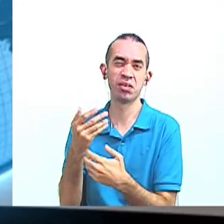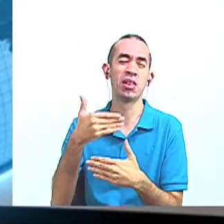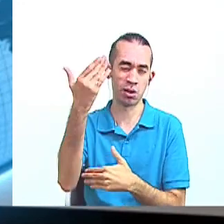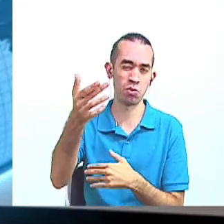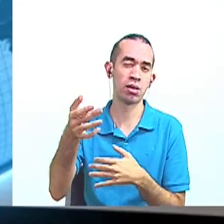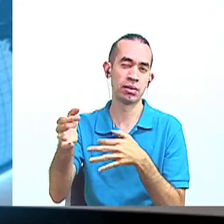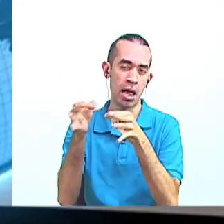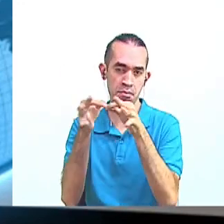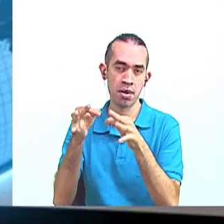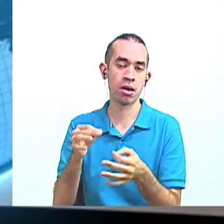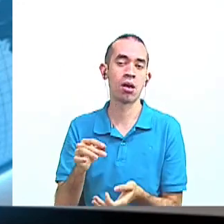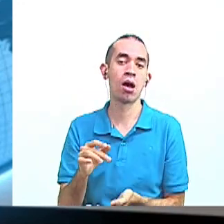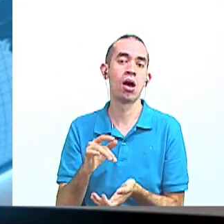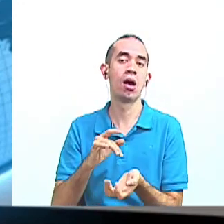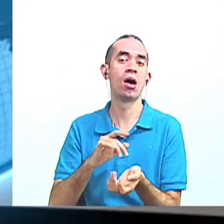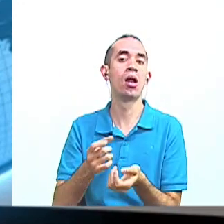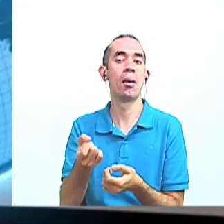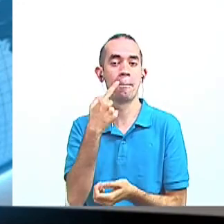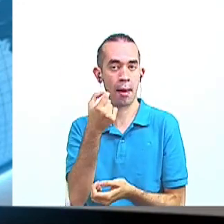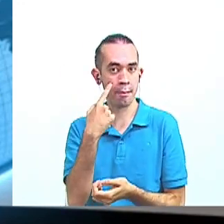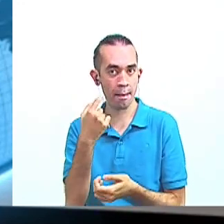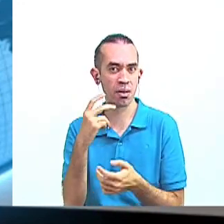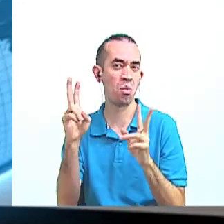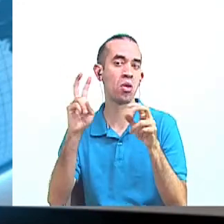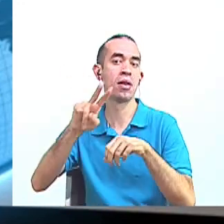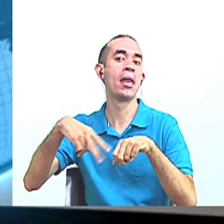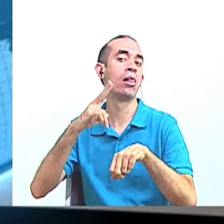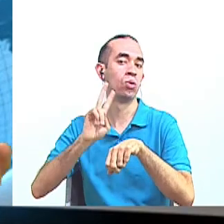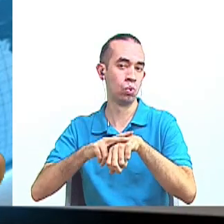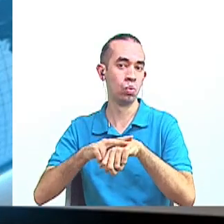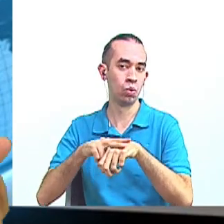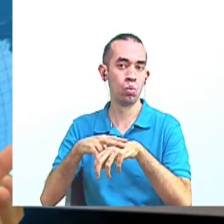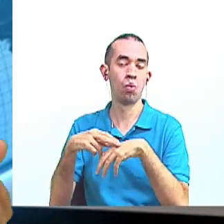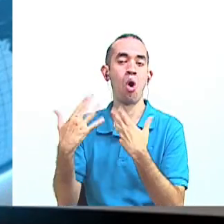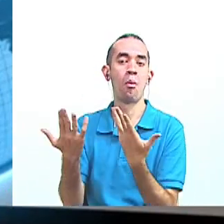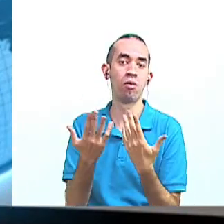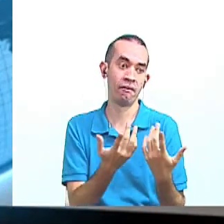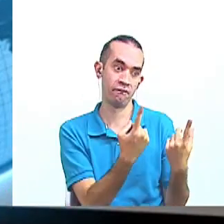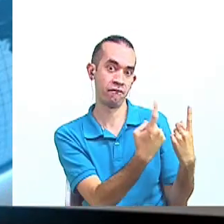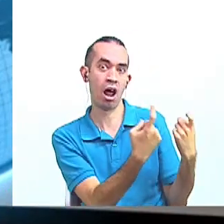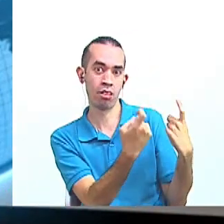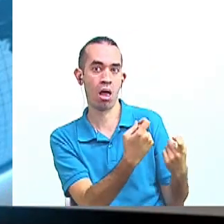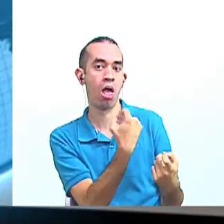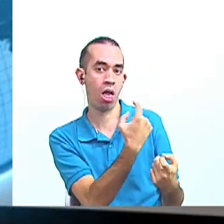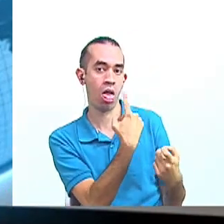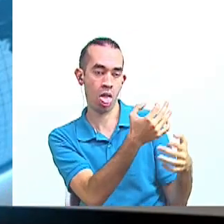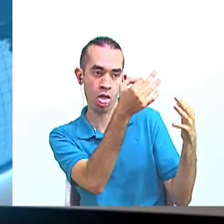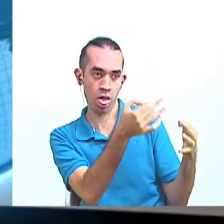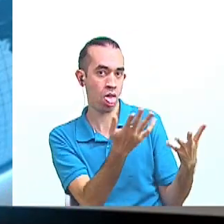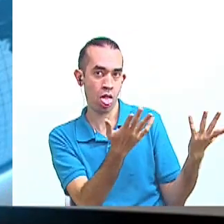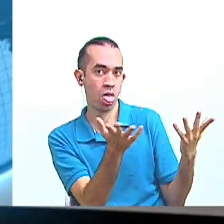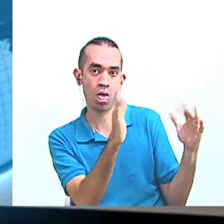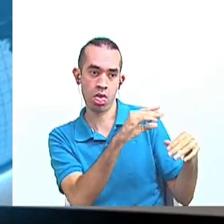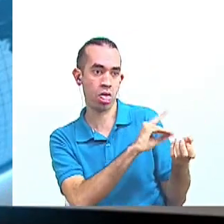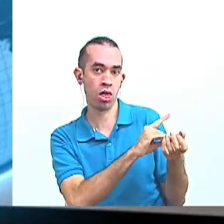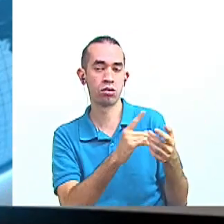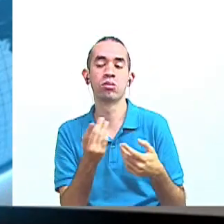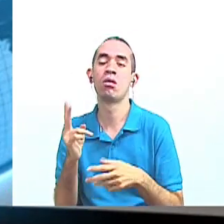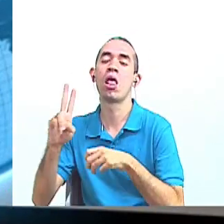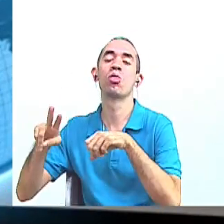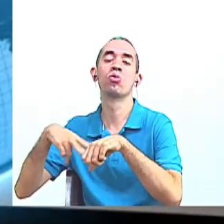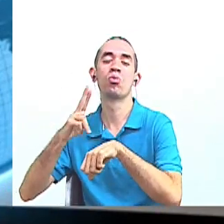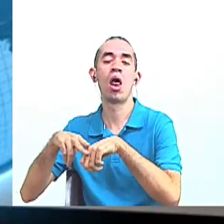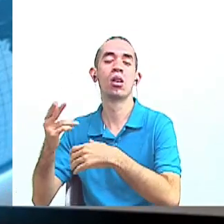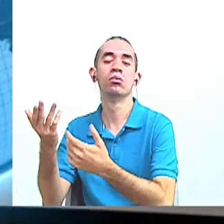medicina natural y de la necesidad que tenían los hogares de acudir a ella ante la falta de medicamentos y de médicos. Continuamos.